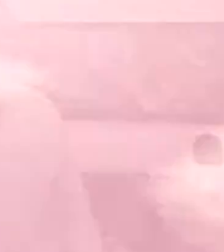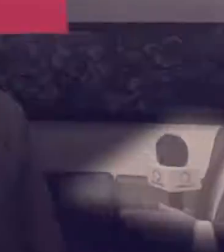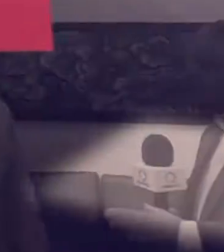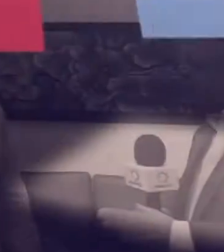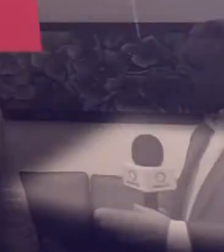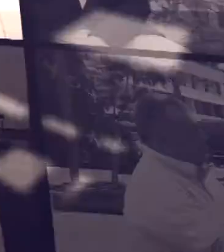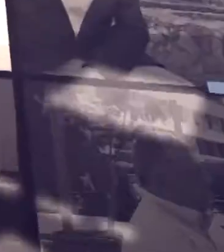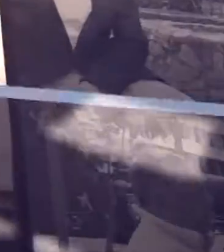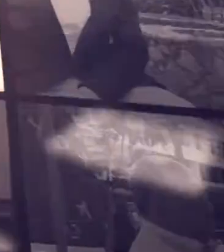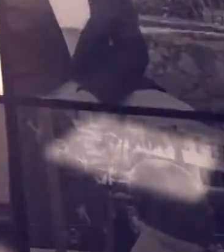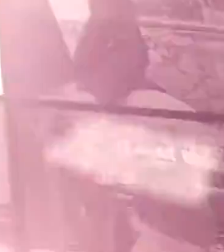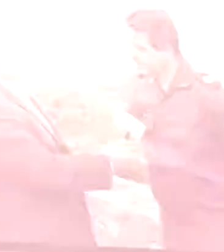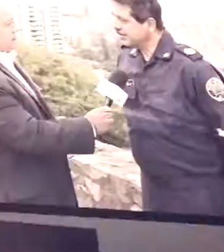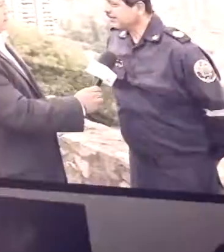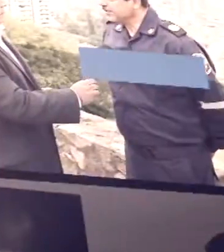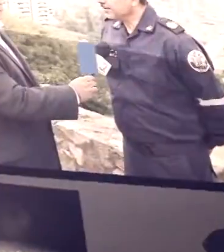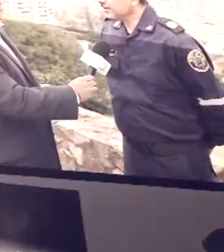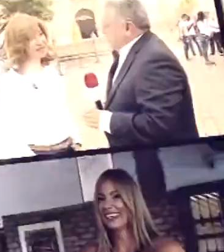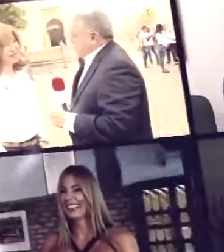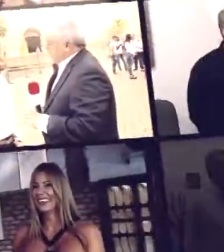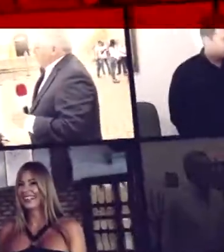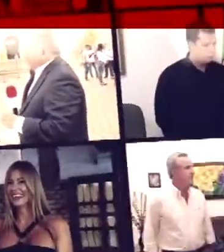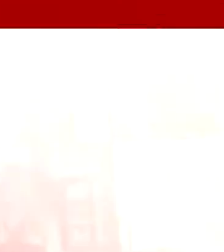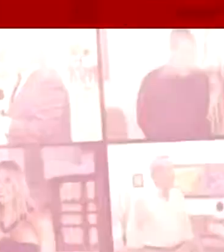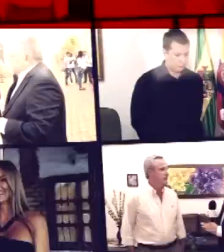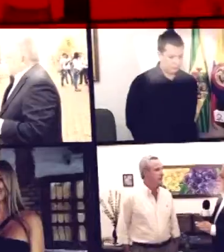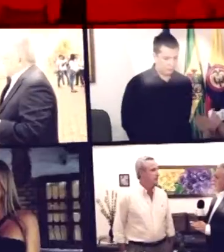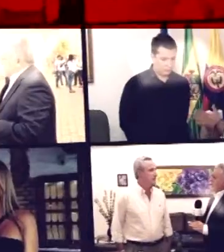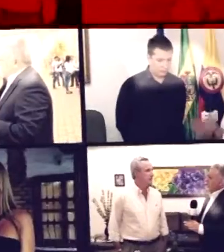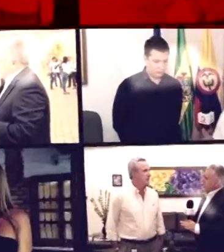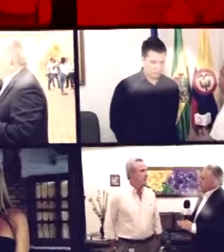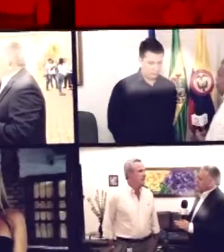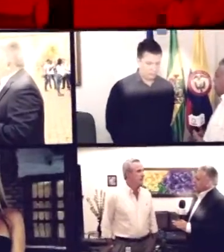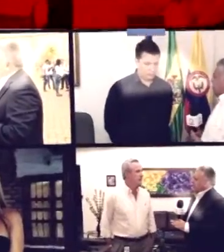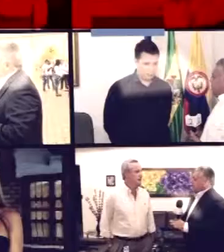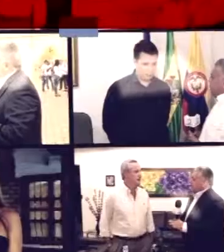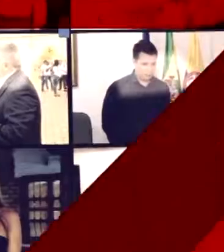la entrevista del día con óscar lópez noguera